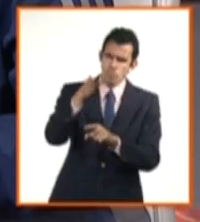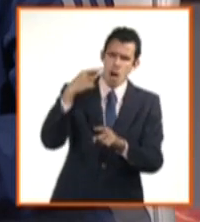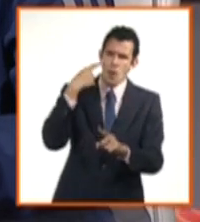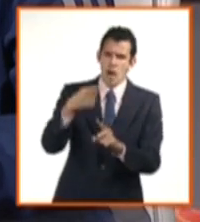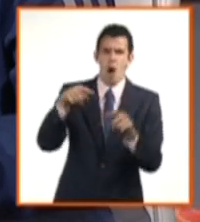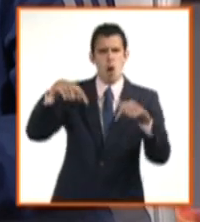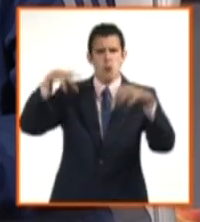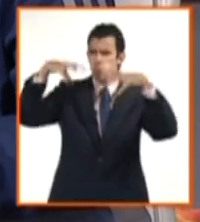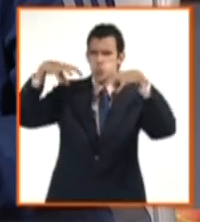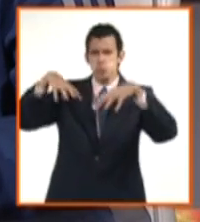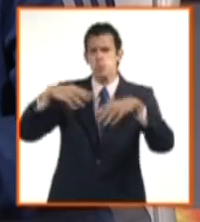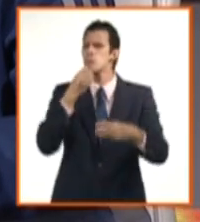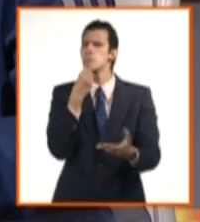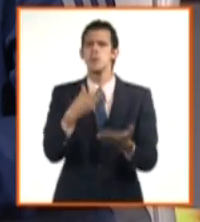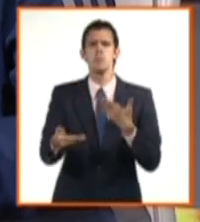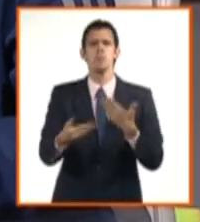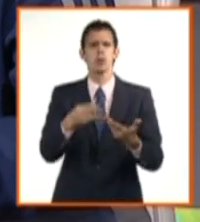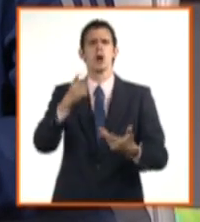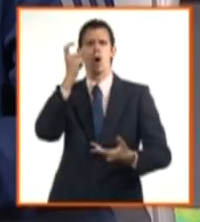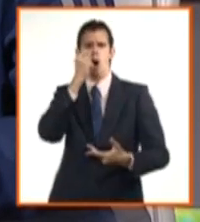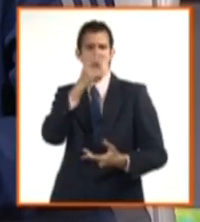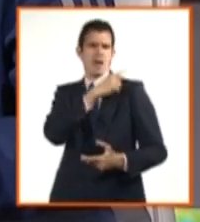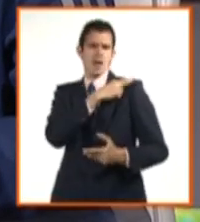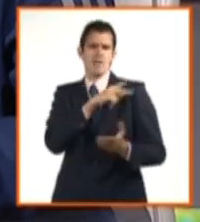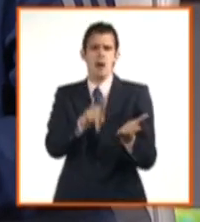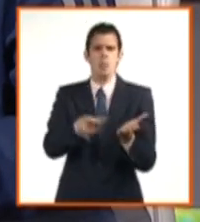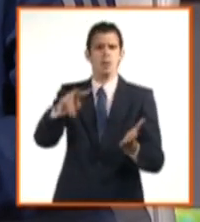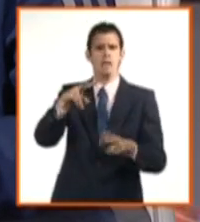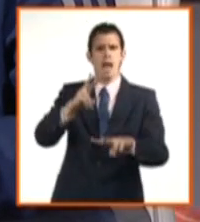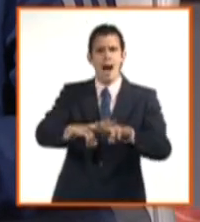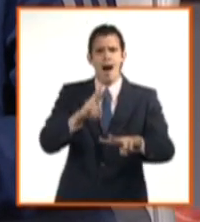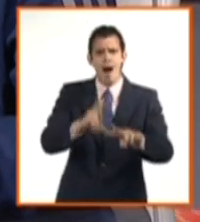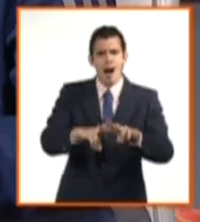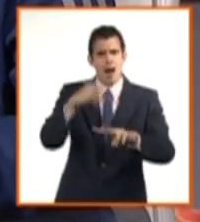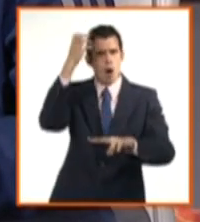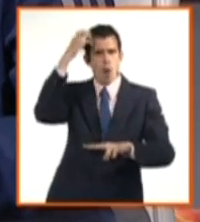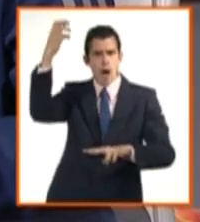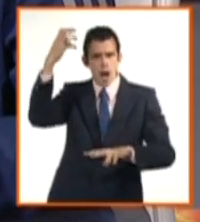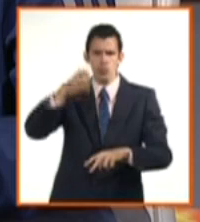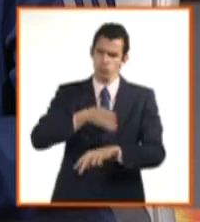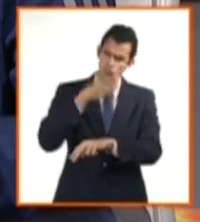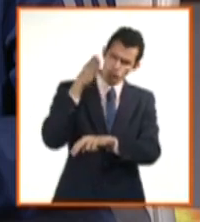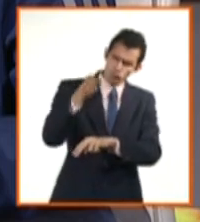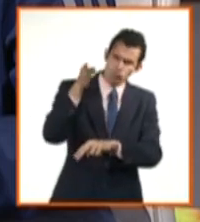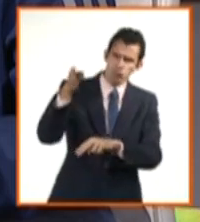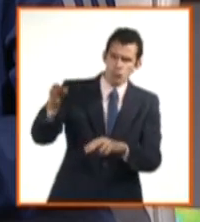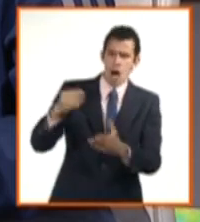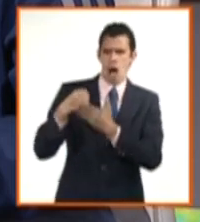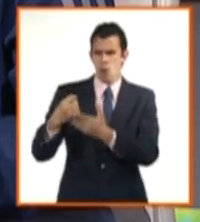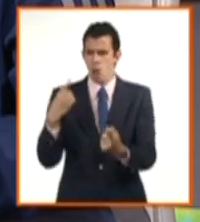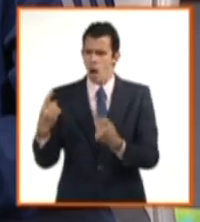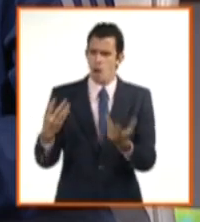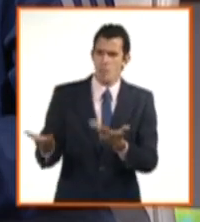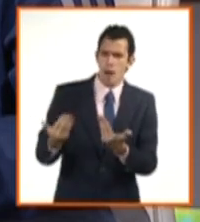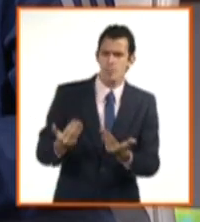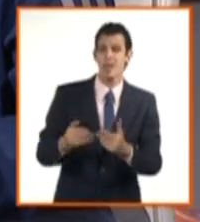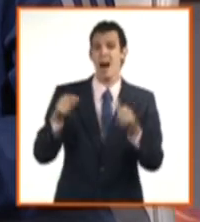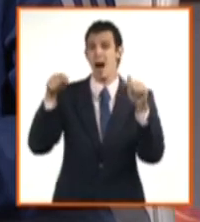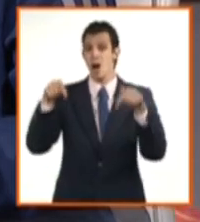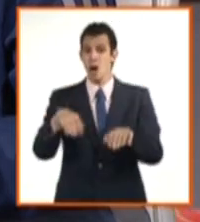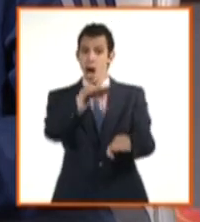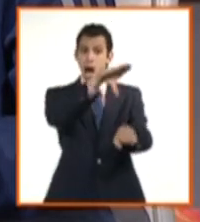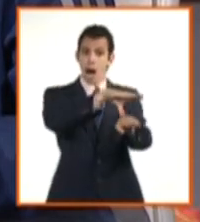todos estos lugares también que tenemos hoy en este momento evacuado 445 personas